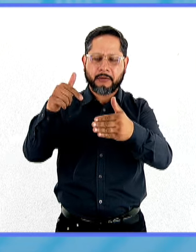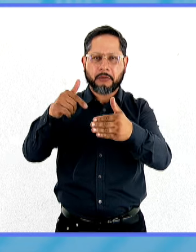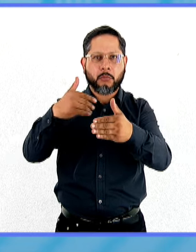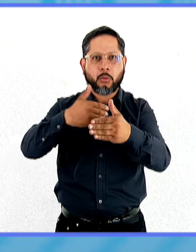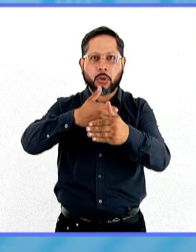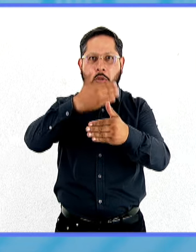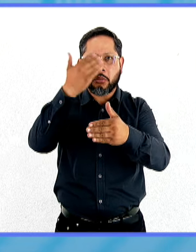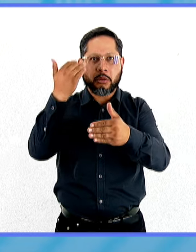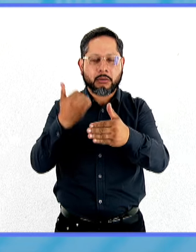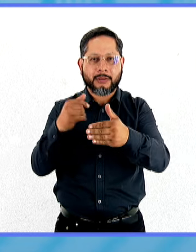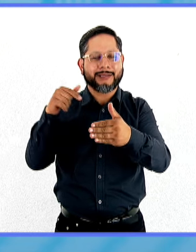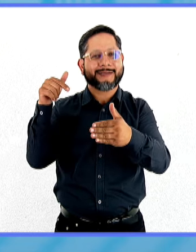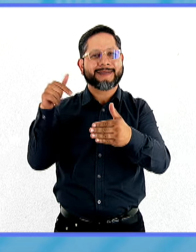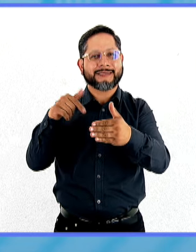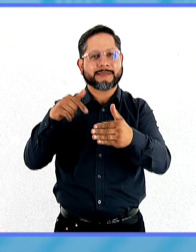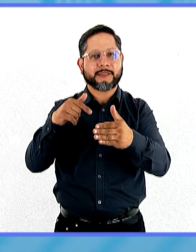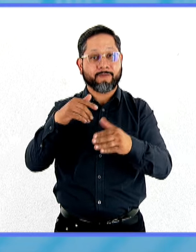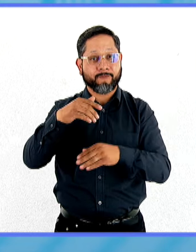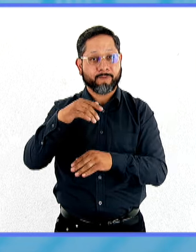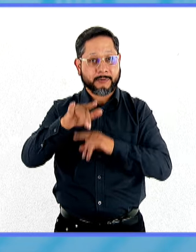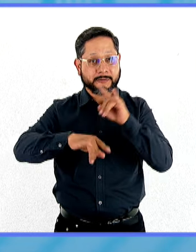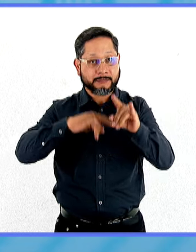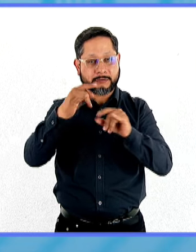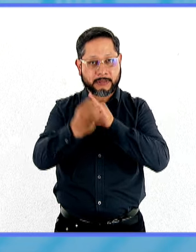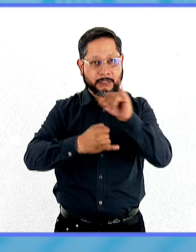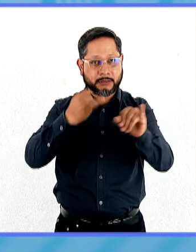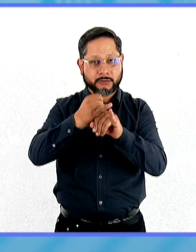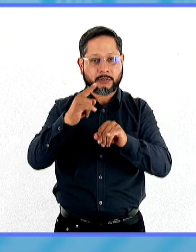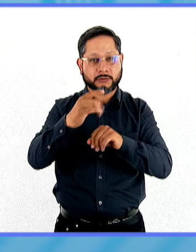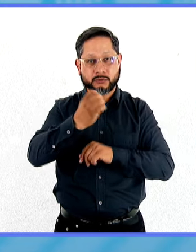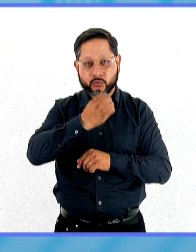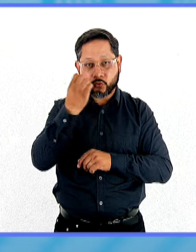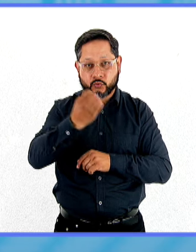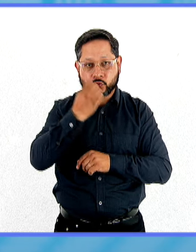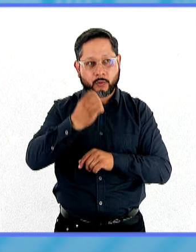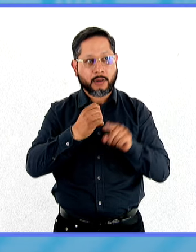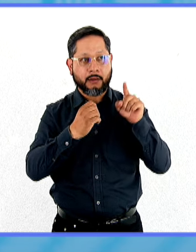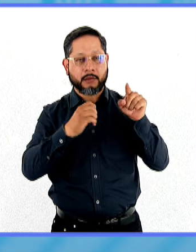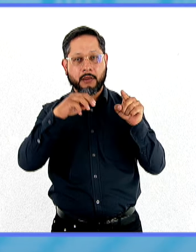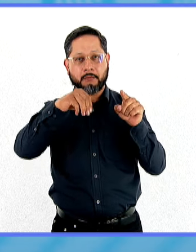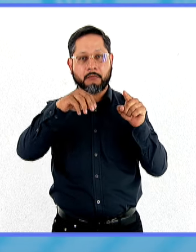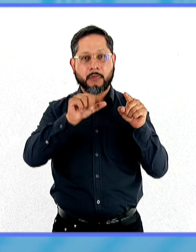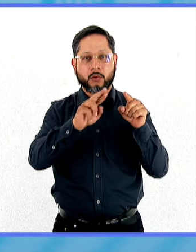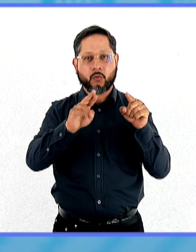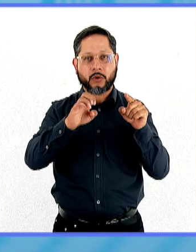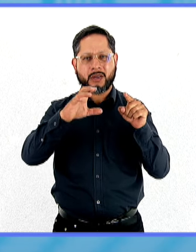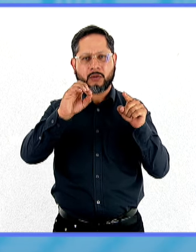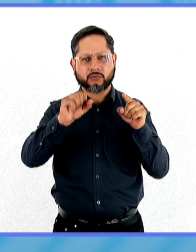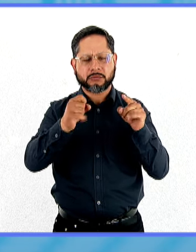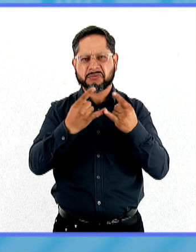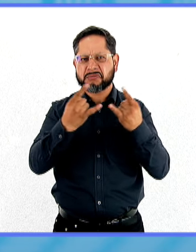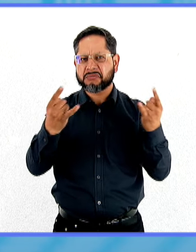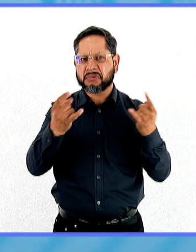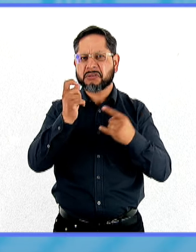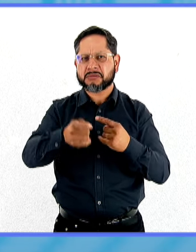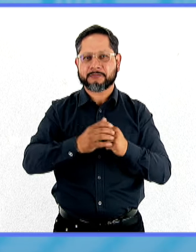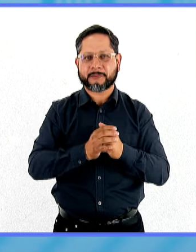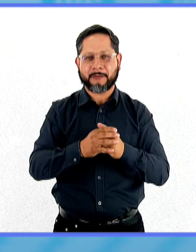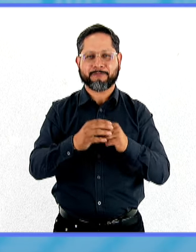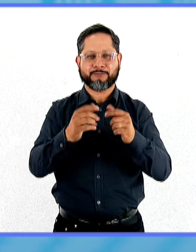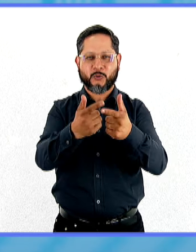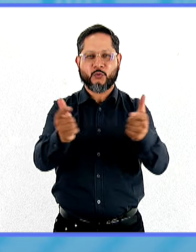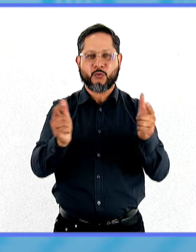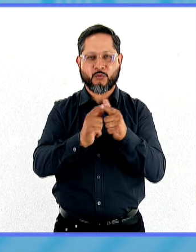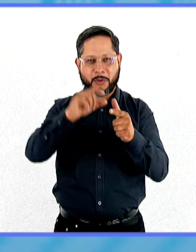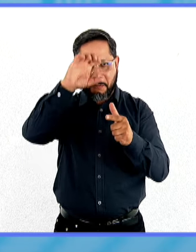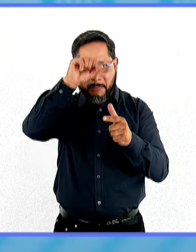noveno Festival Internacional de escuelas superiores de arte dramático en Marruecos la historia trata sobre un grupo de payasos